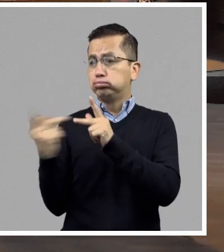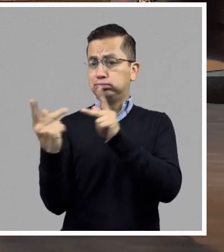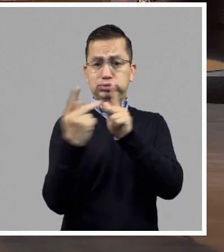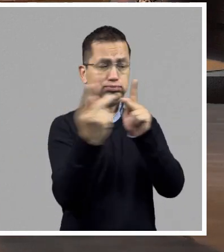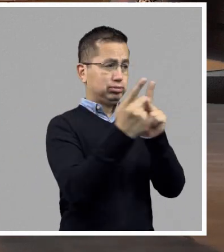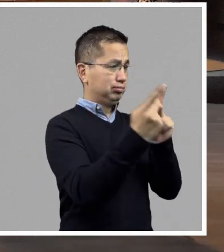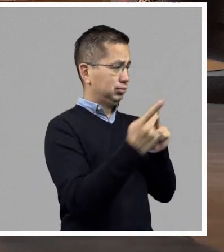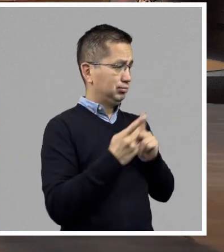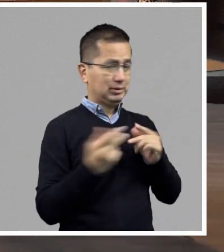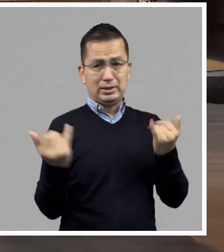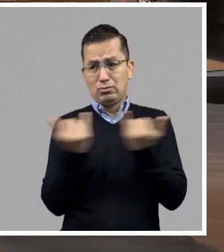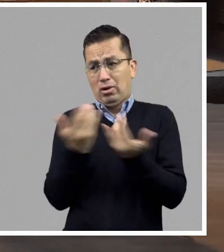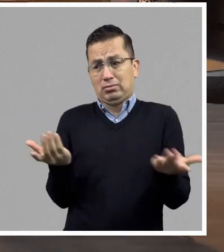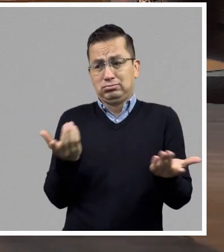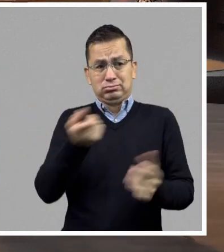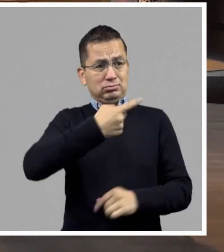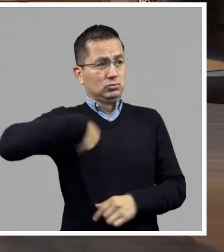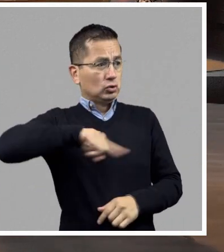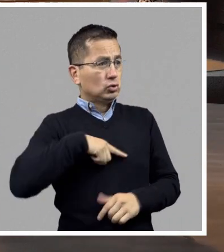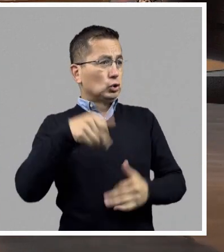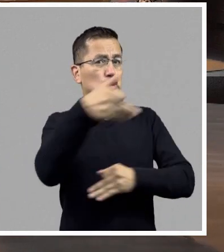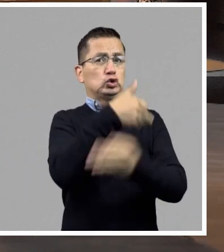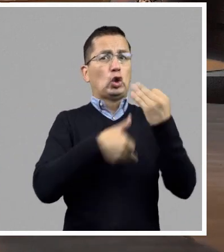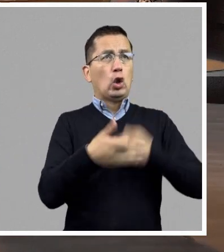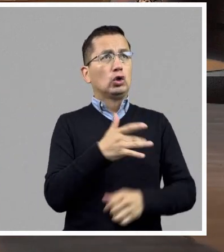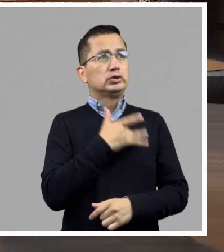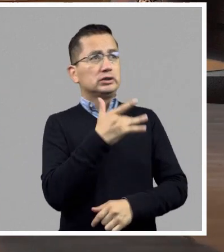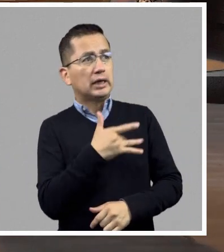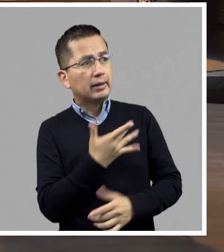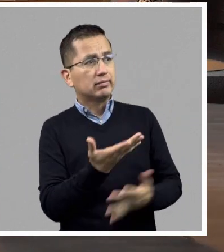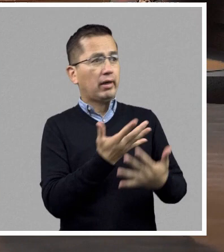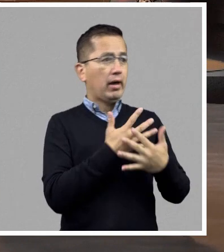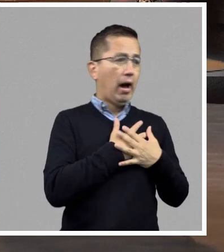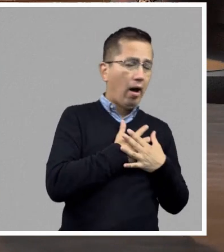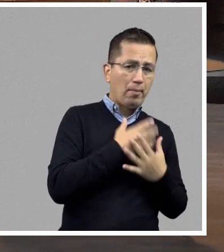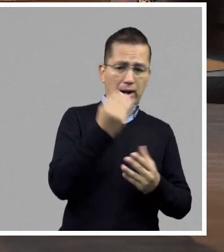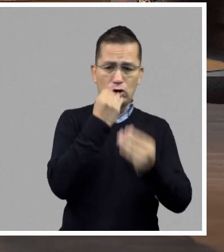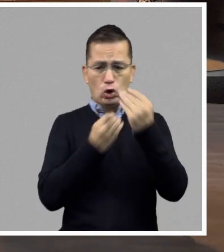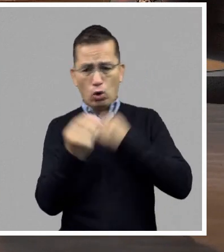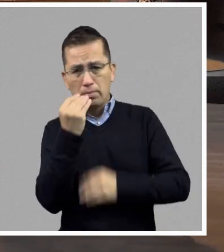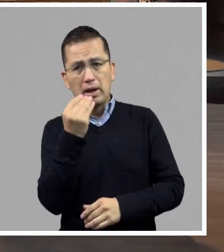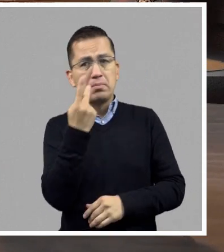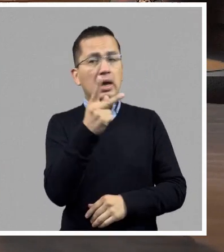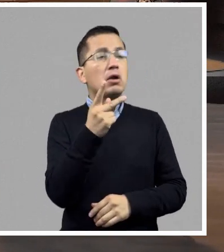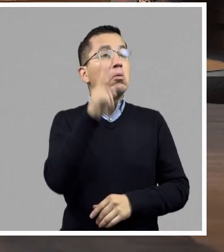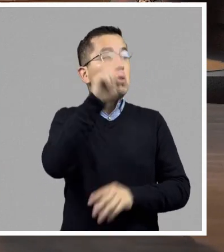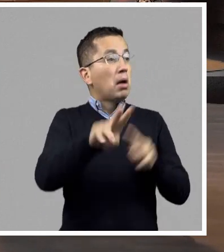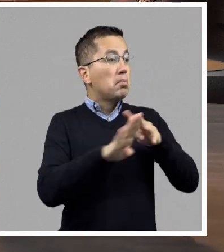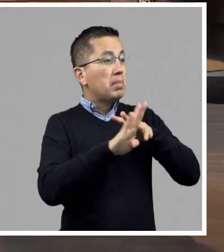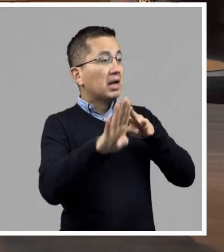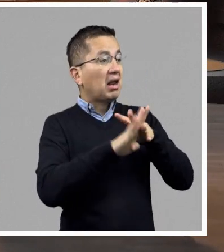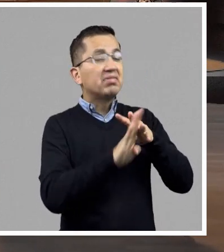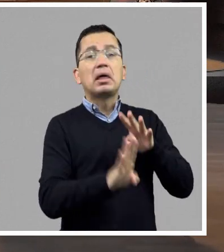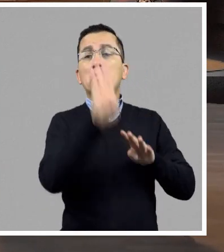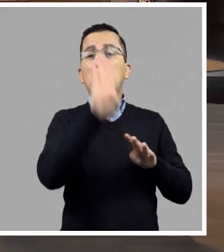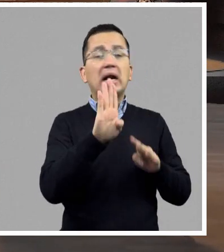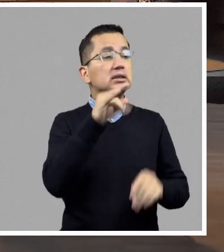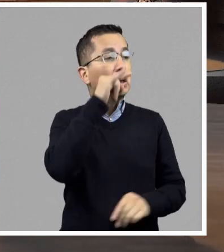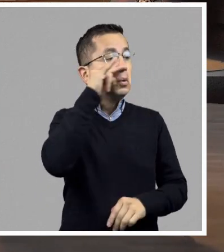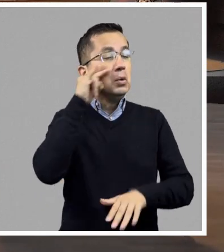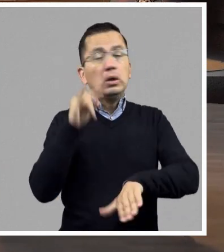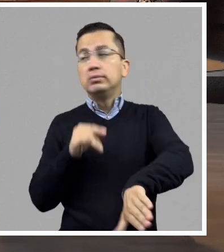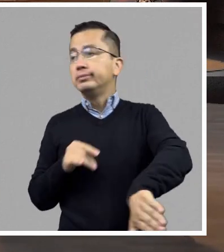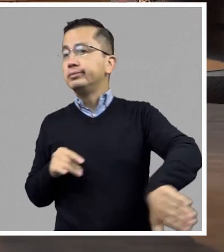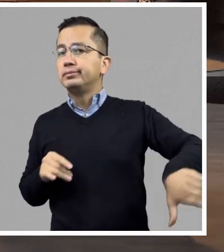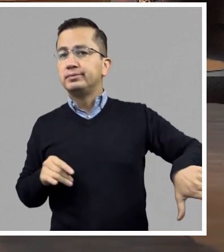Homo Sapiens todos comemos todos amamos todo lo demás pero pues aquí están como transparentes como cultos ocultos